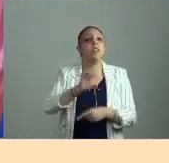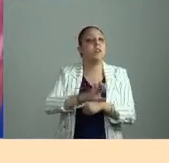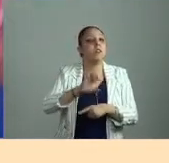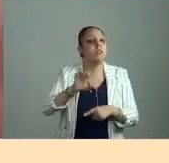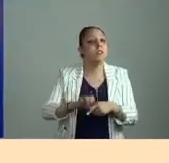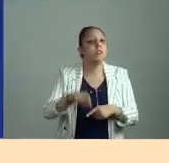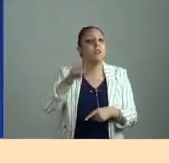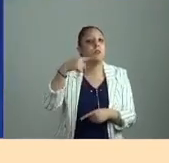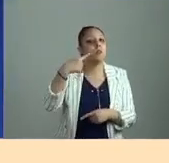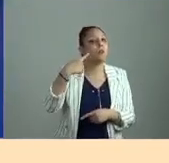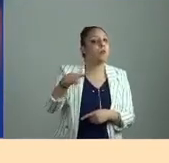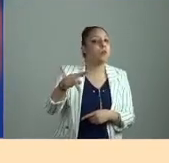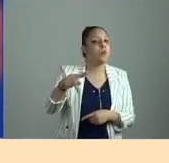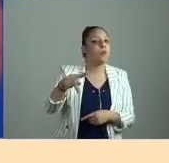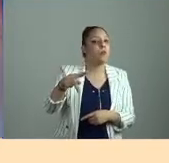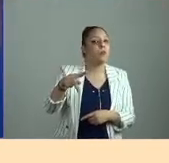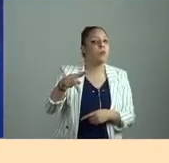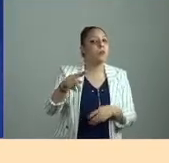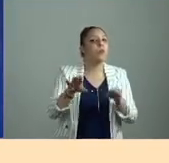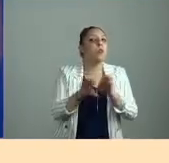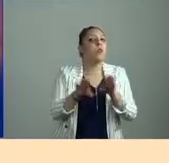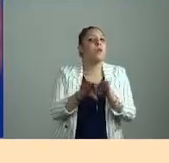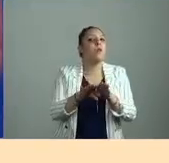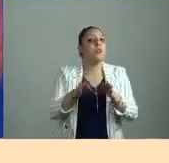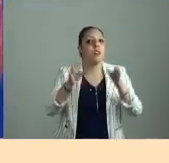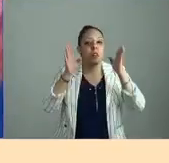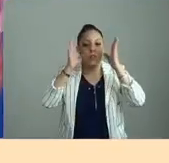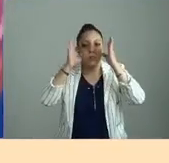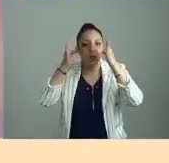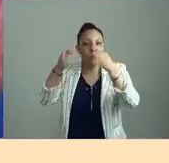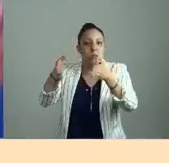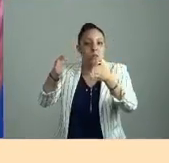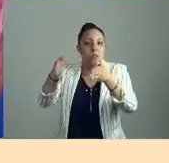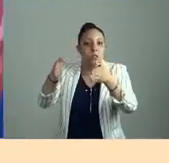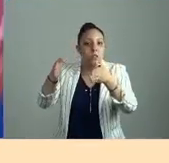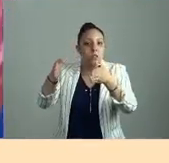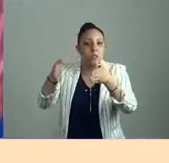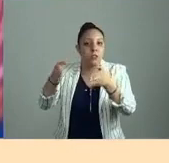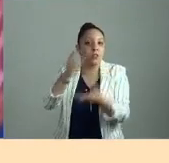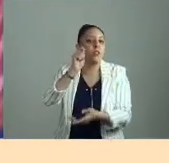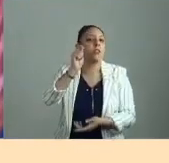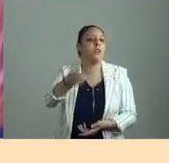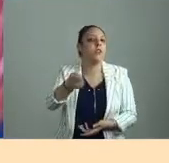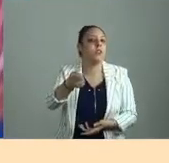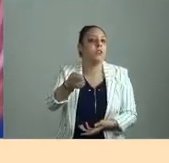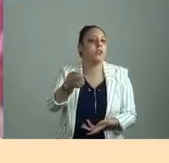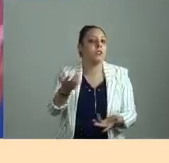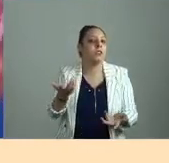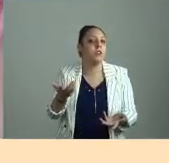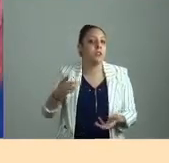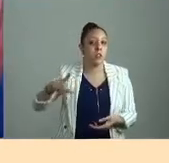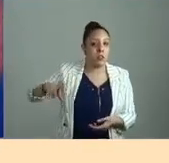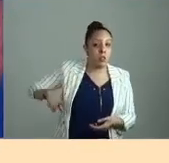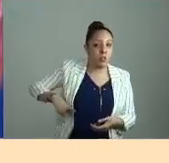idílica de que ha sido el capitalismo el desarrollo del capitalismo el sistema sangriento